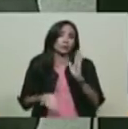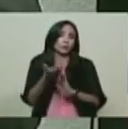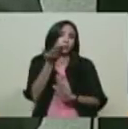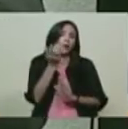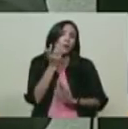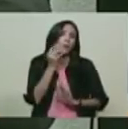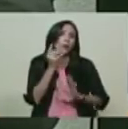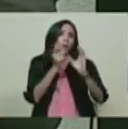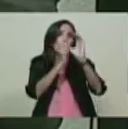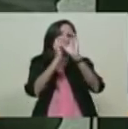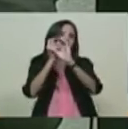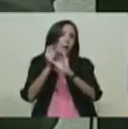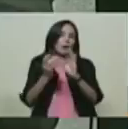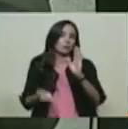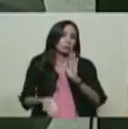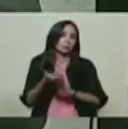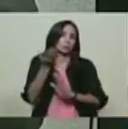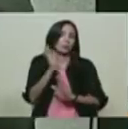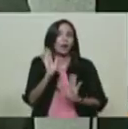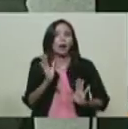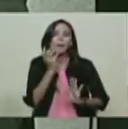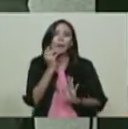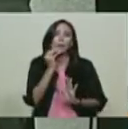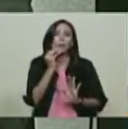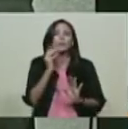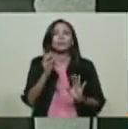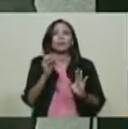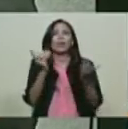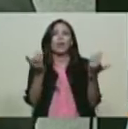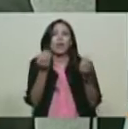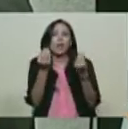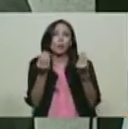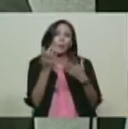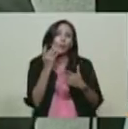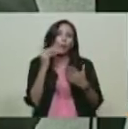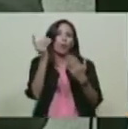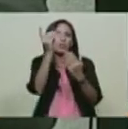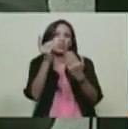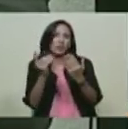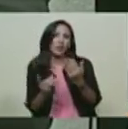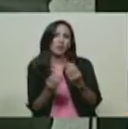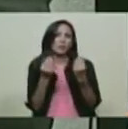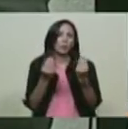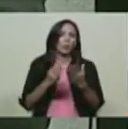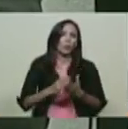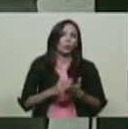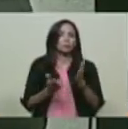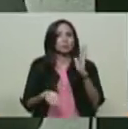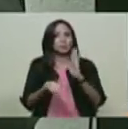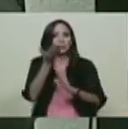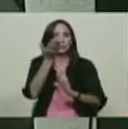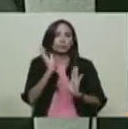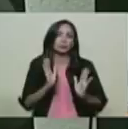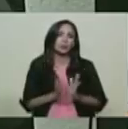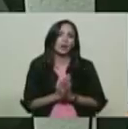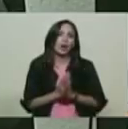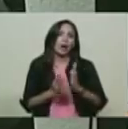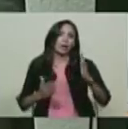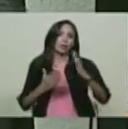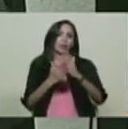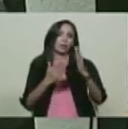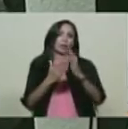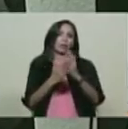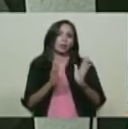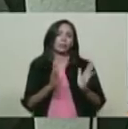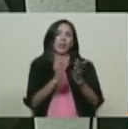una moneda, sino diseñar fórmulas que permitan que los distintos rubros puedan comercializarse y evitar